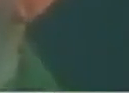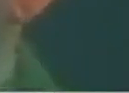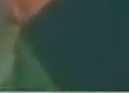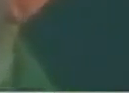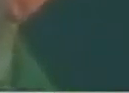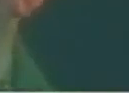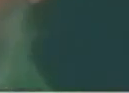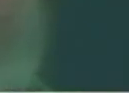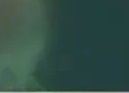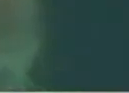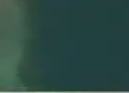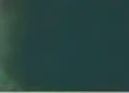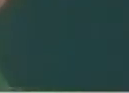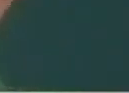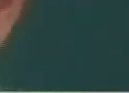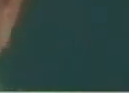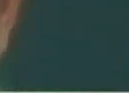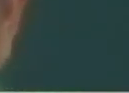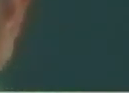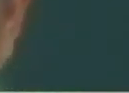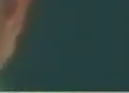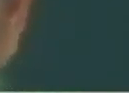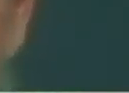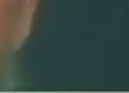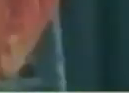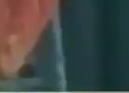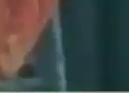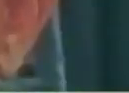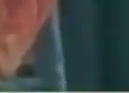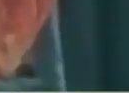entrañaba un acto de valentía.